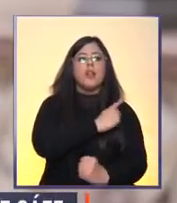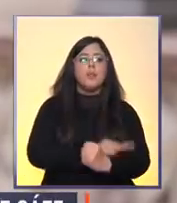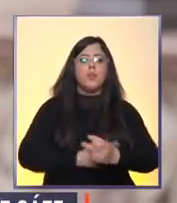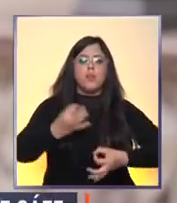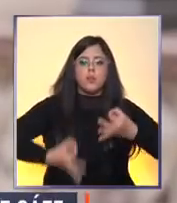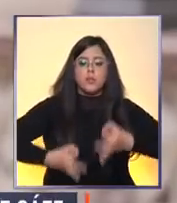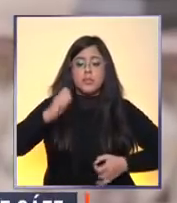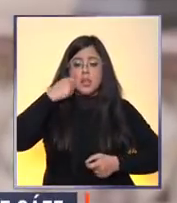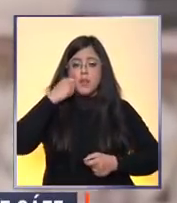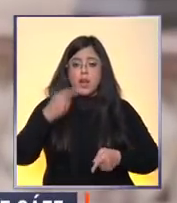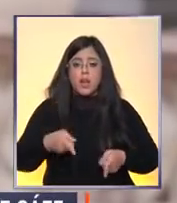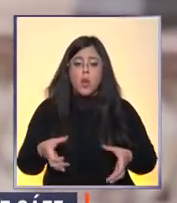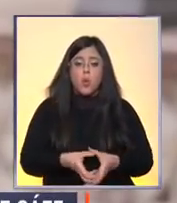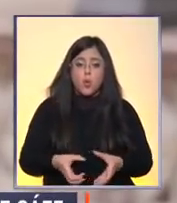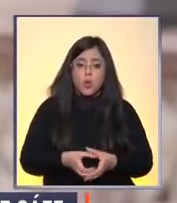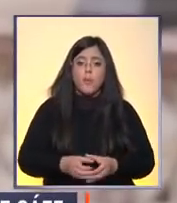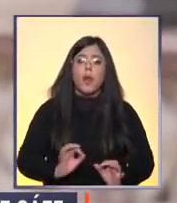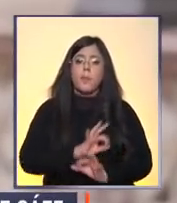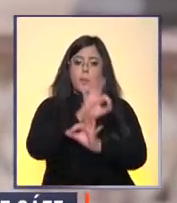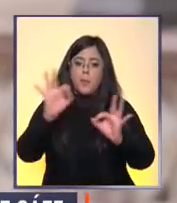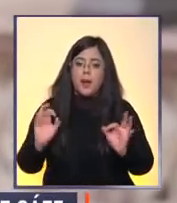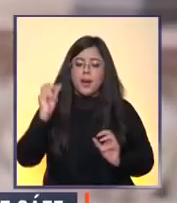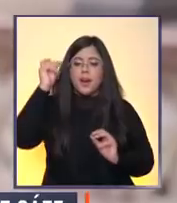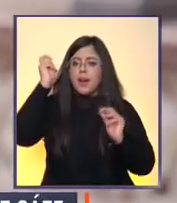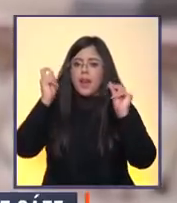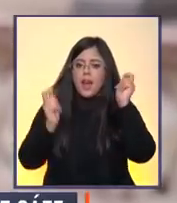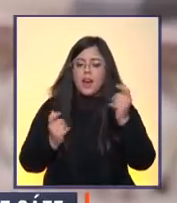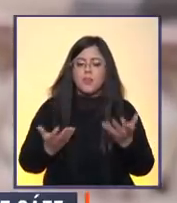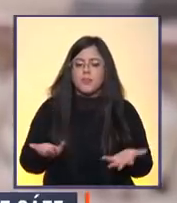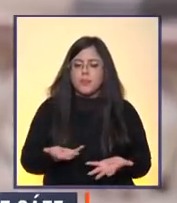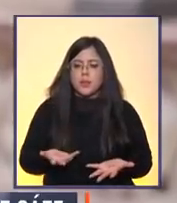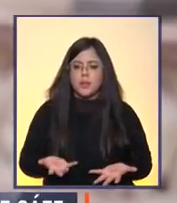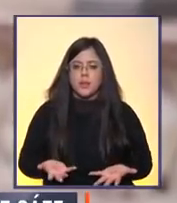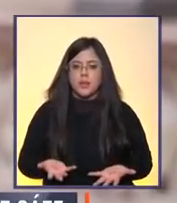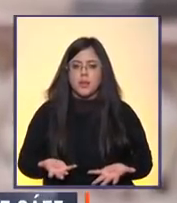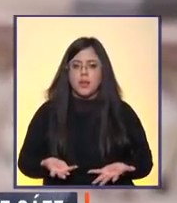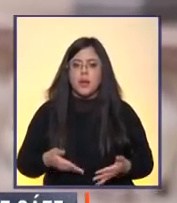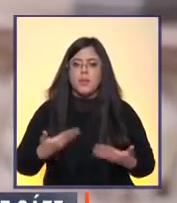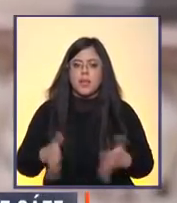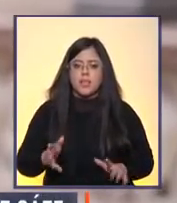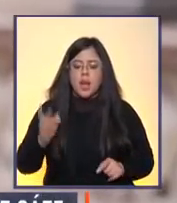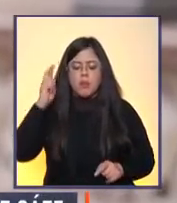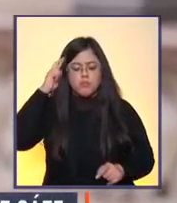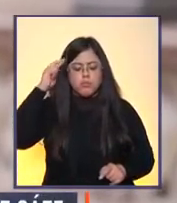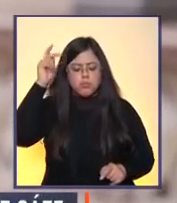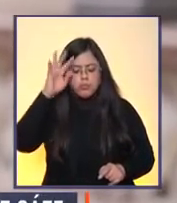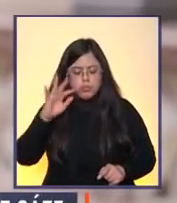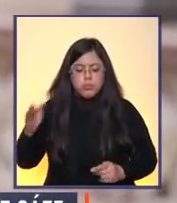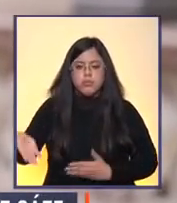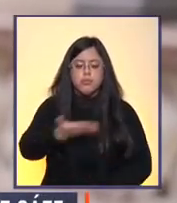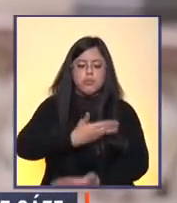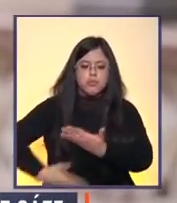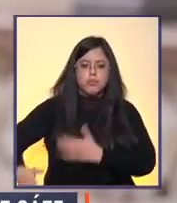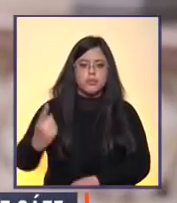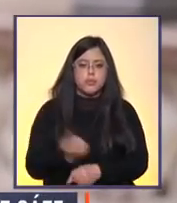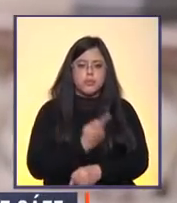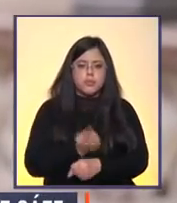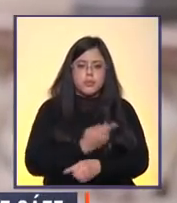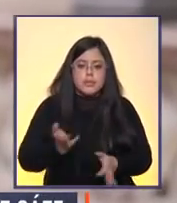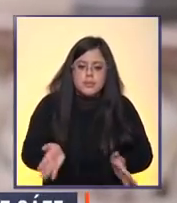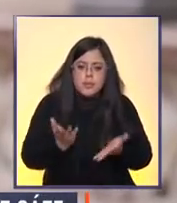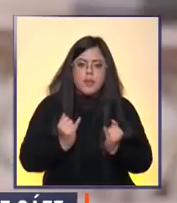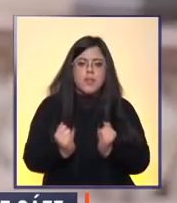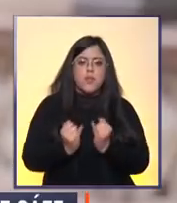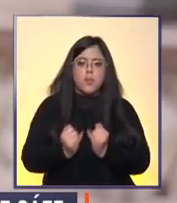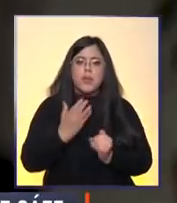órgano especialmente creado para discutir, reflexionar, levantar información y generar políticas